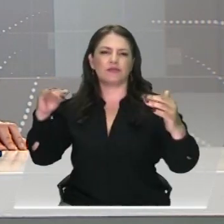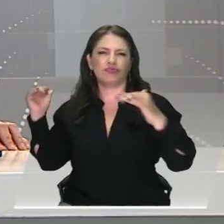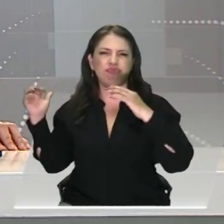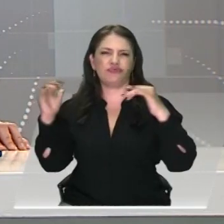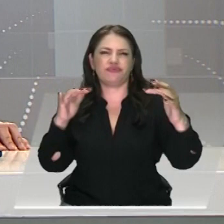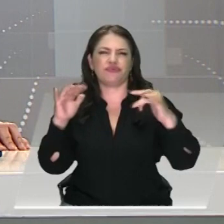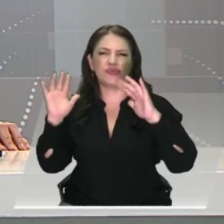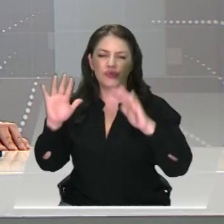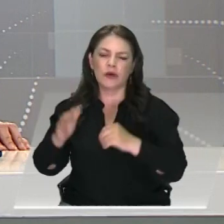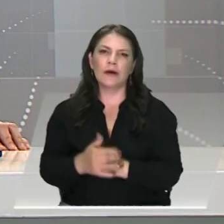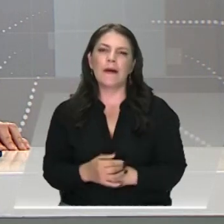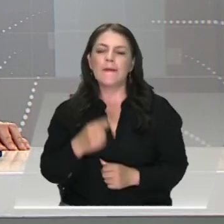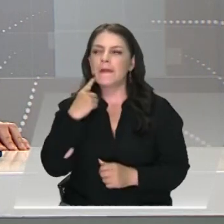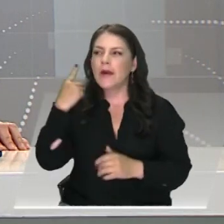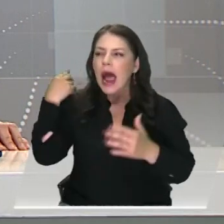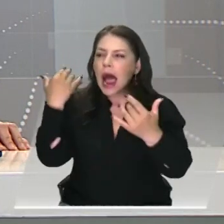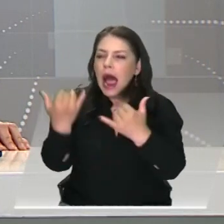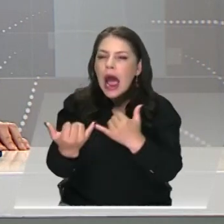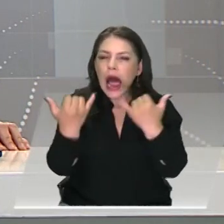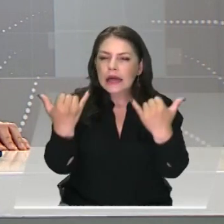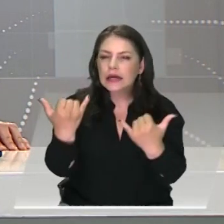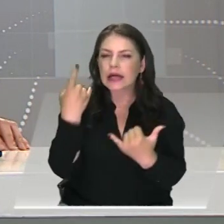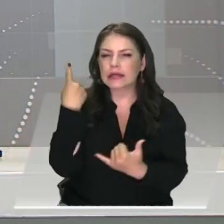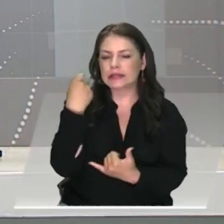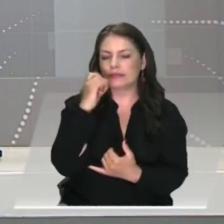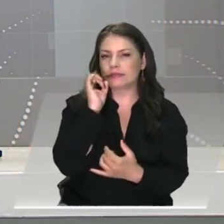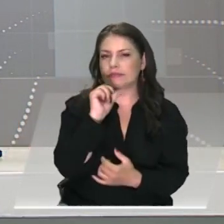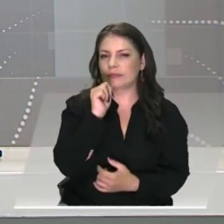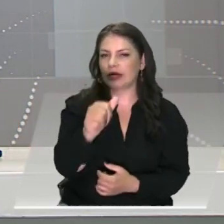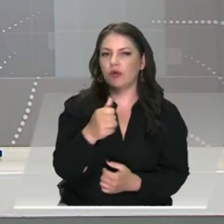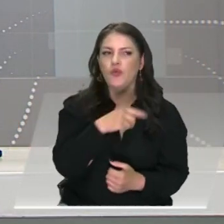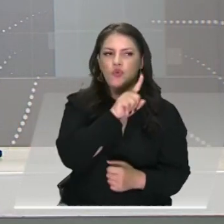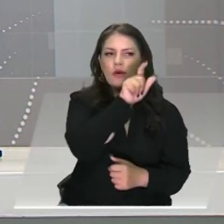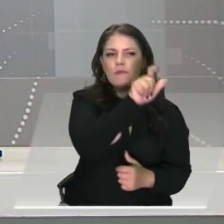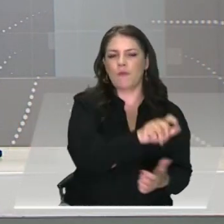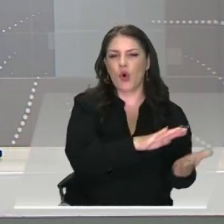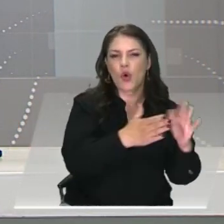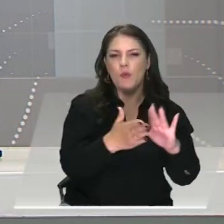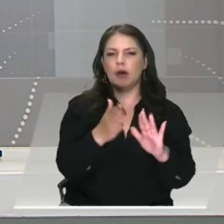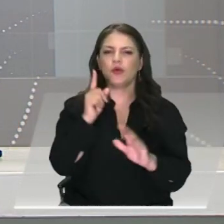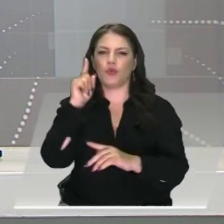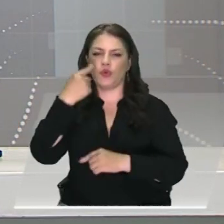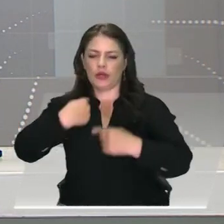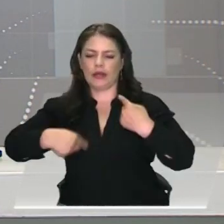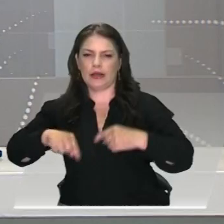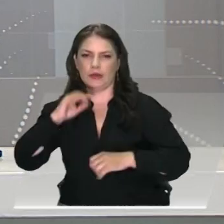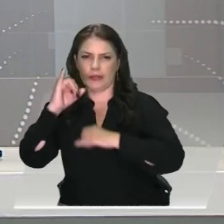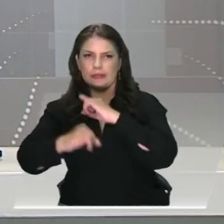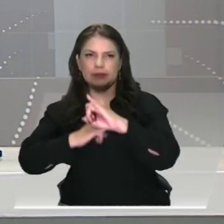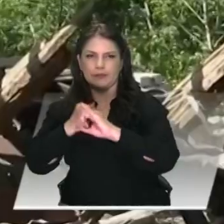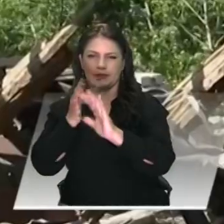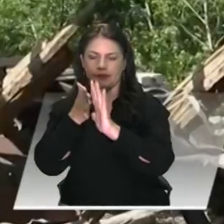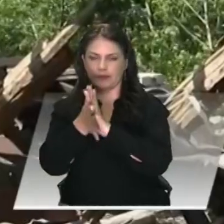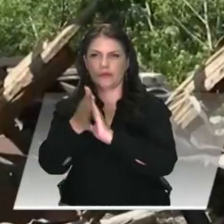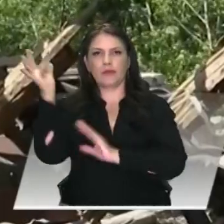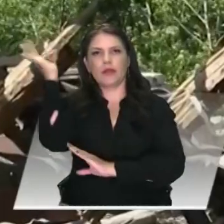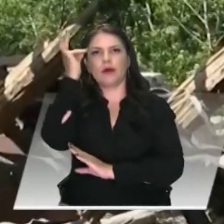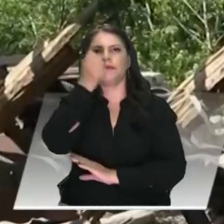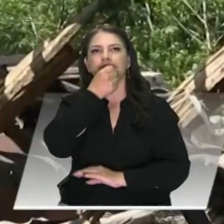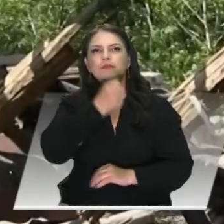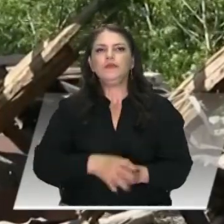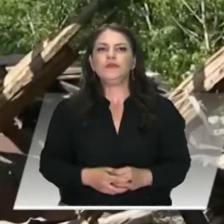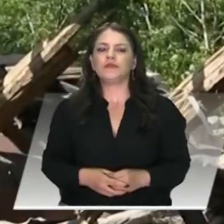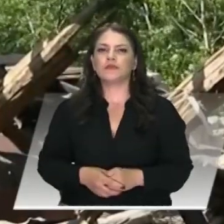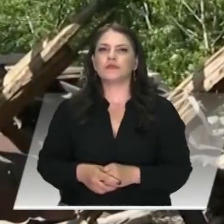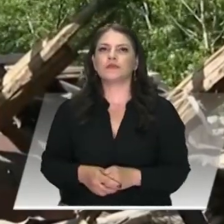de Moscú el balance de preliminar es de una persona muerta y otra herida información internacional entre el Antioquia noticias las